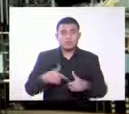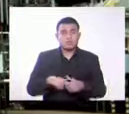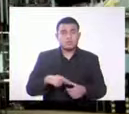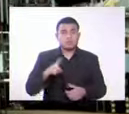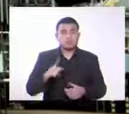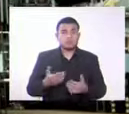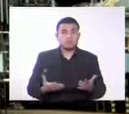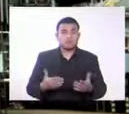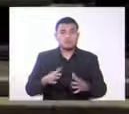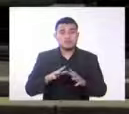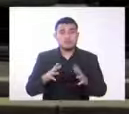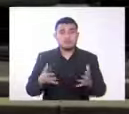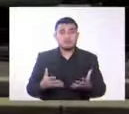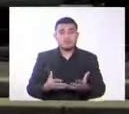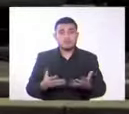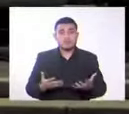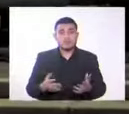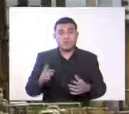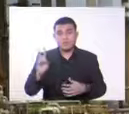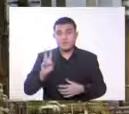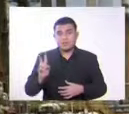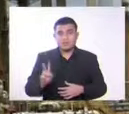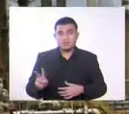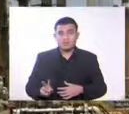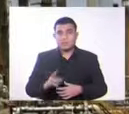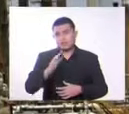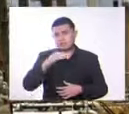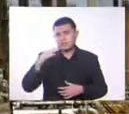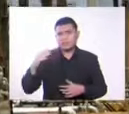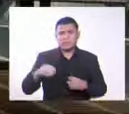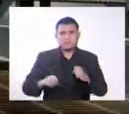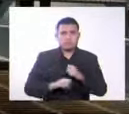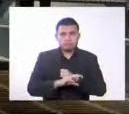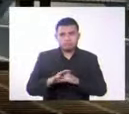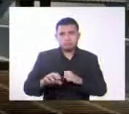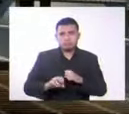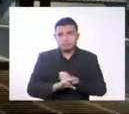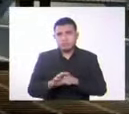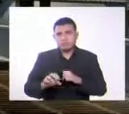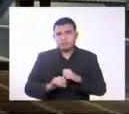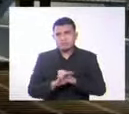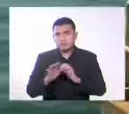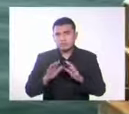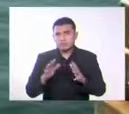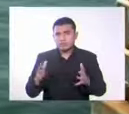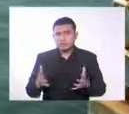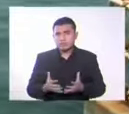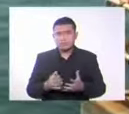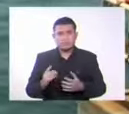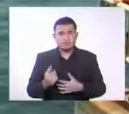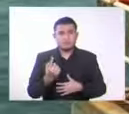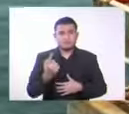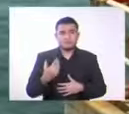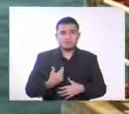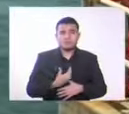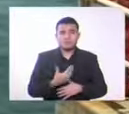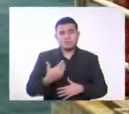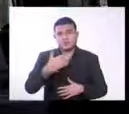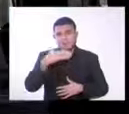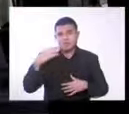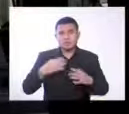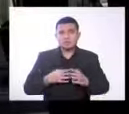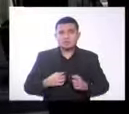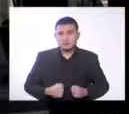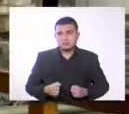1 del planeta y Venezuela es uno de los mayores productores de petróleo del mundo. Nuestro país tiene completa soberanía sobre